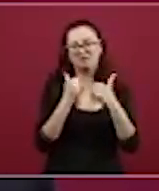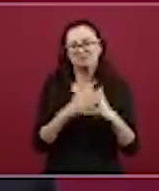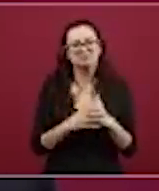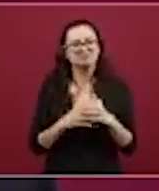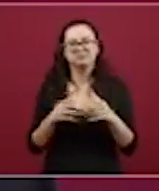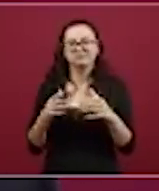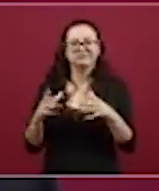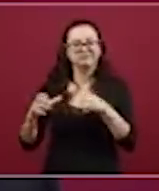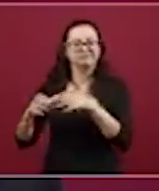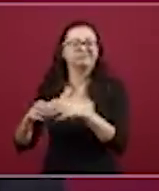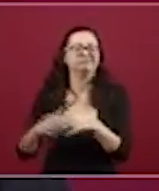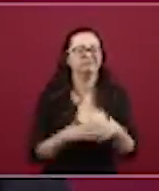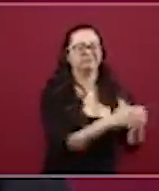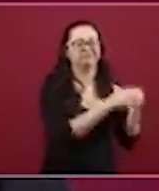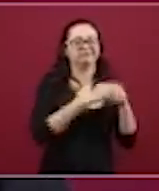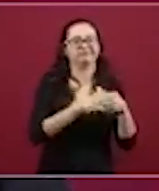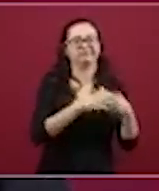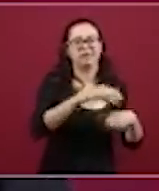se monopoliza todo.